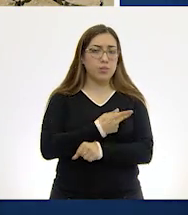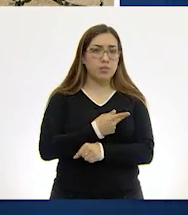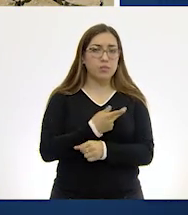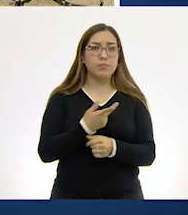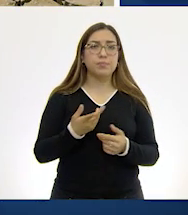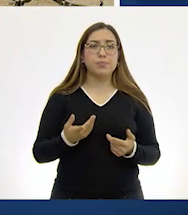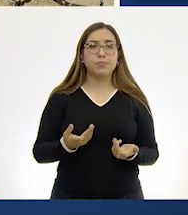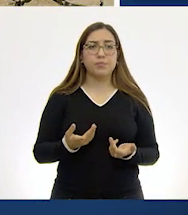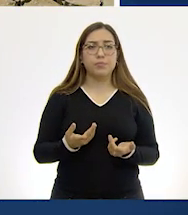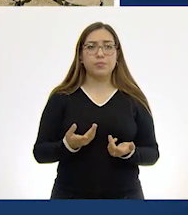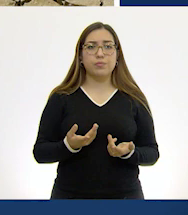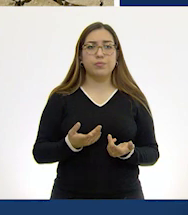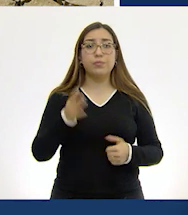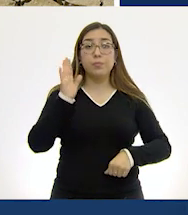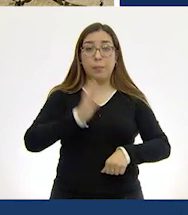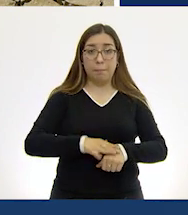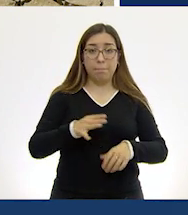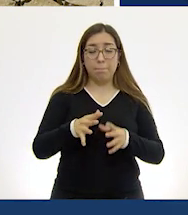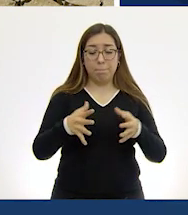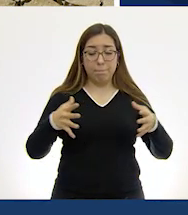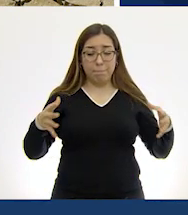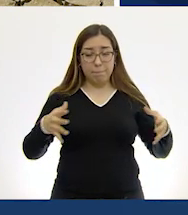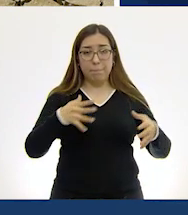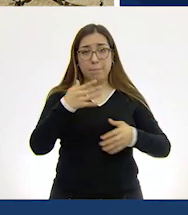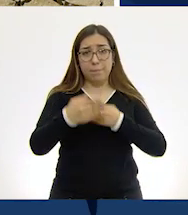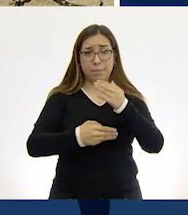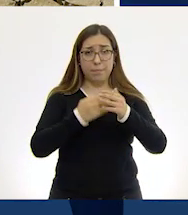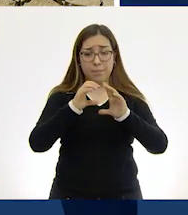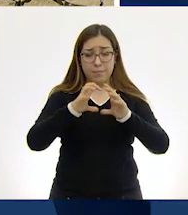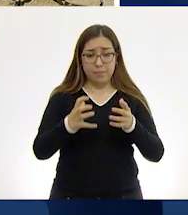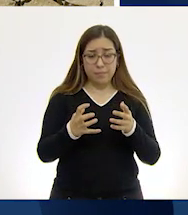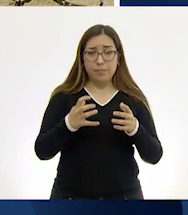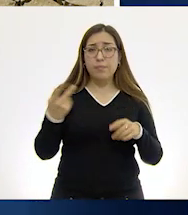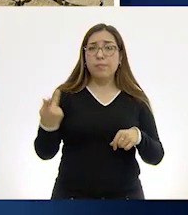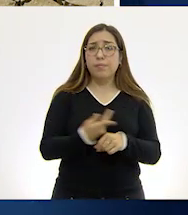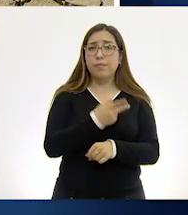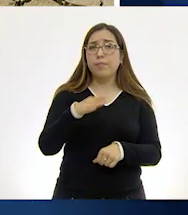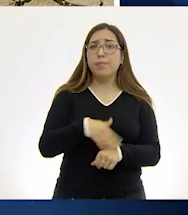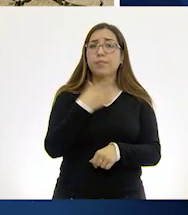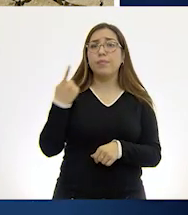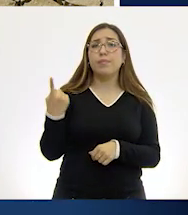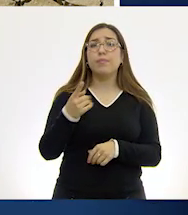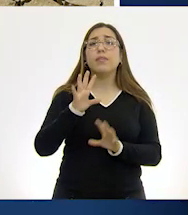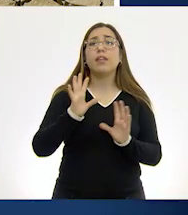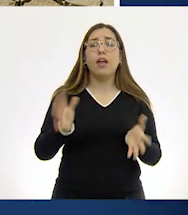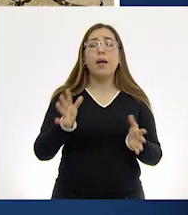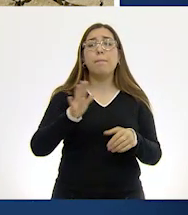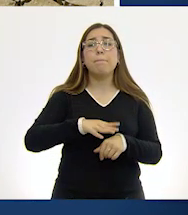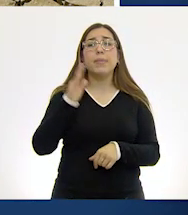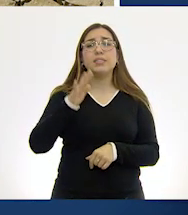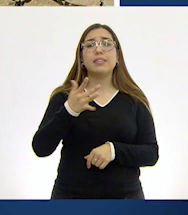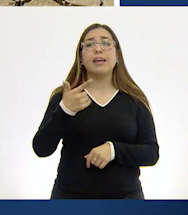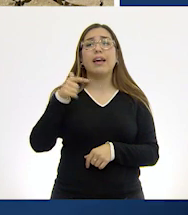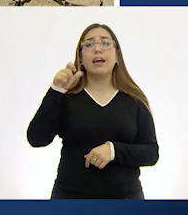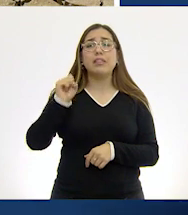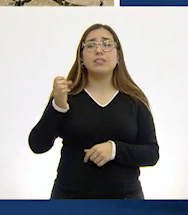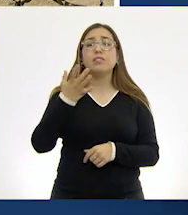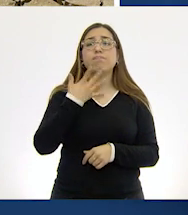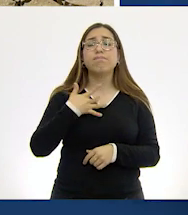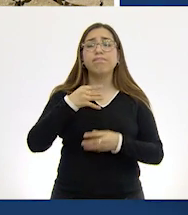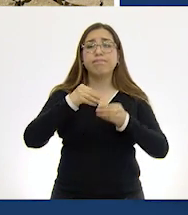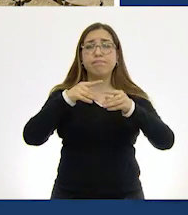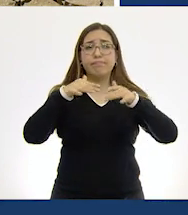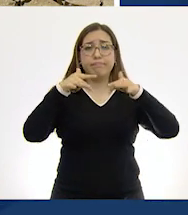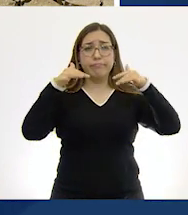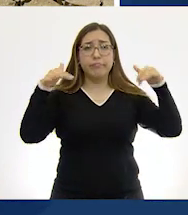temperatura promedio de la atmósfera y de los océanos del planeta debido al incremento en la concentración de gases de efecto invernadero producidos por la